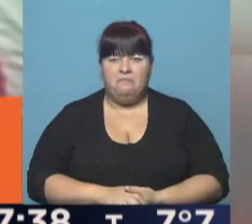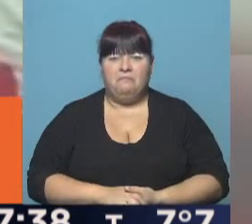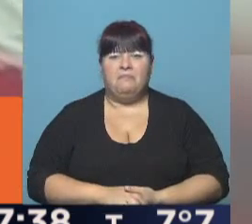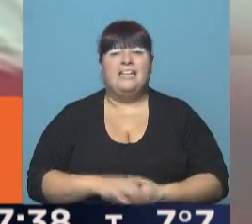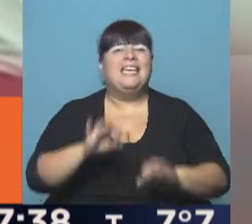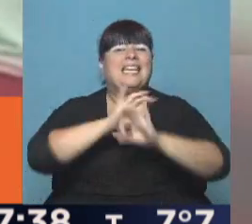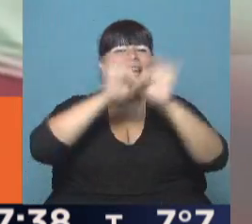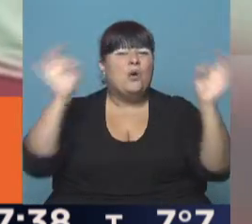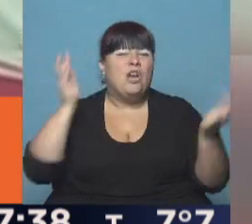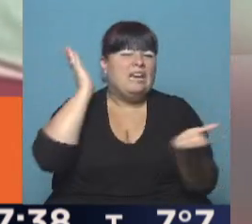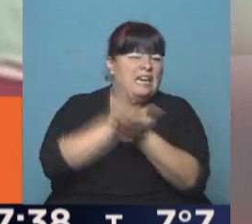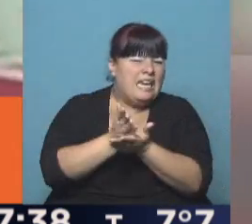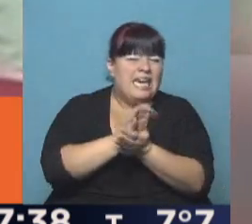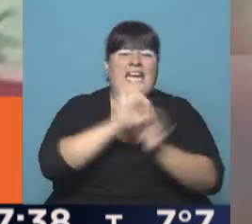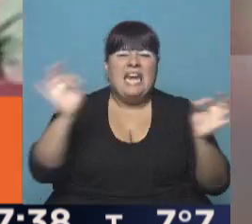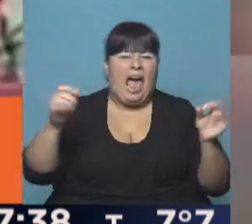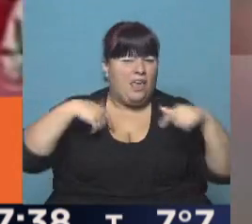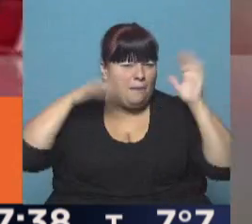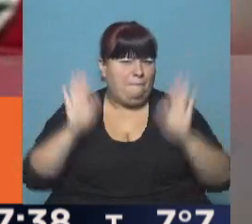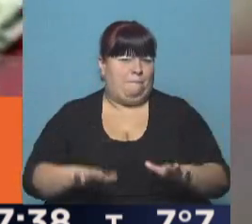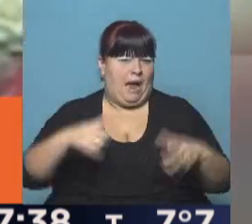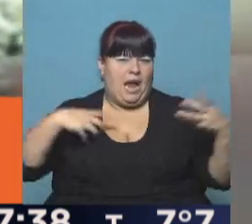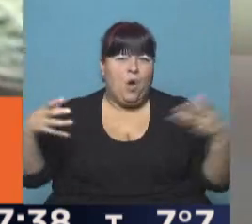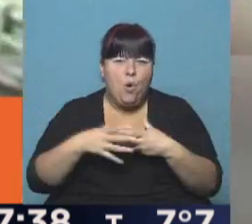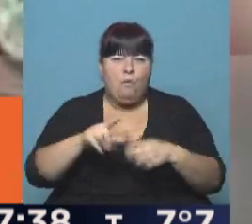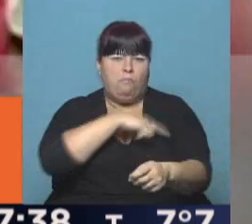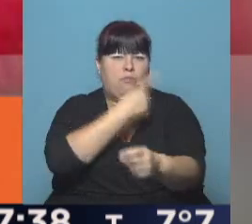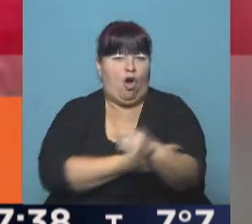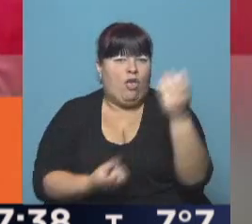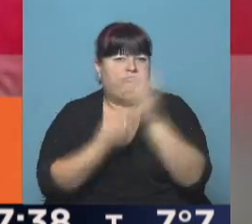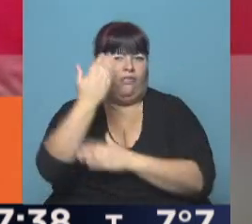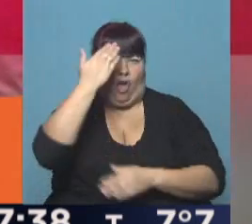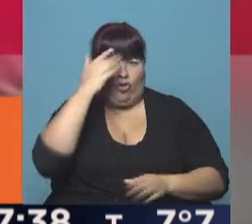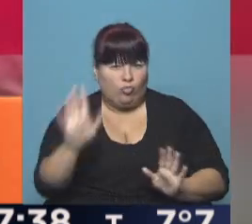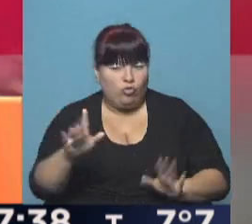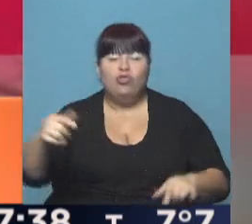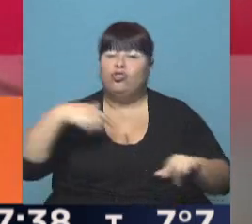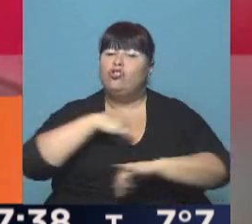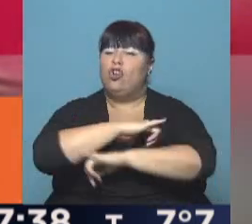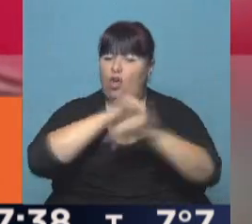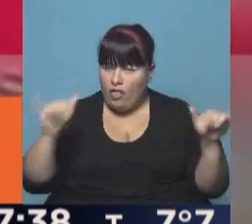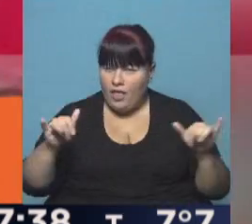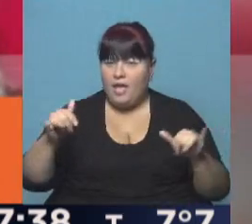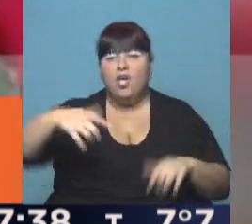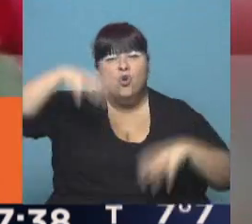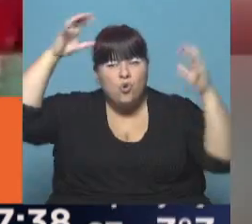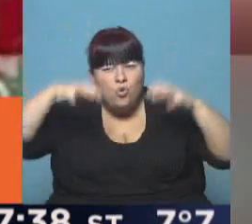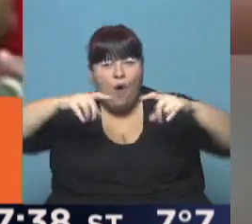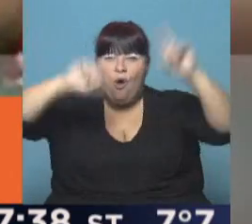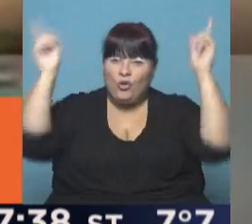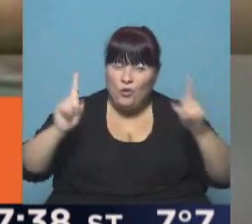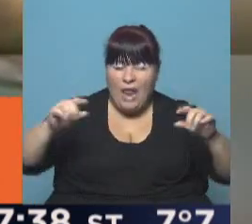Nada, ni nadie, ni sanción alguna podrá detener a este poder constituyente. Yo dije, llueva, truene